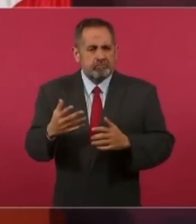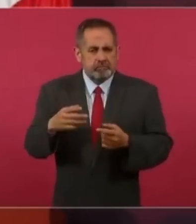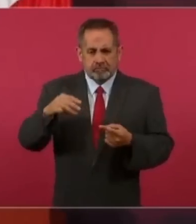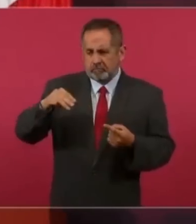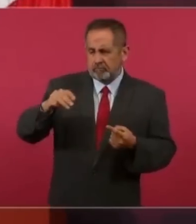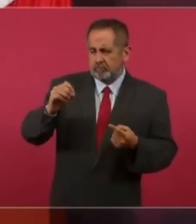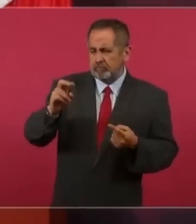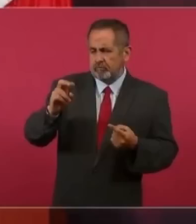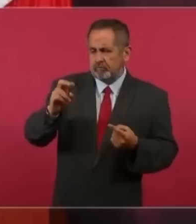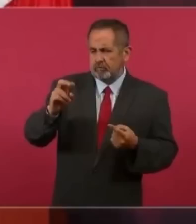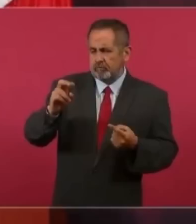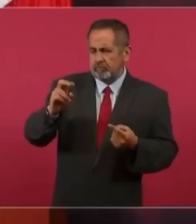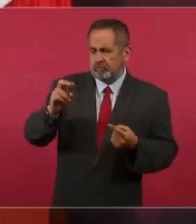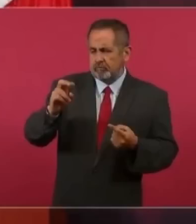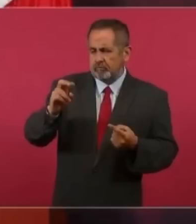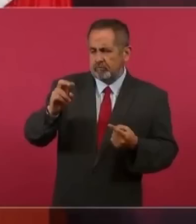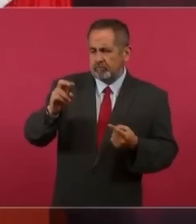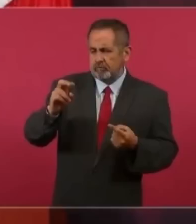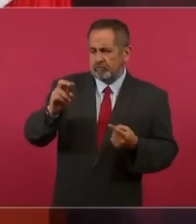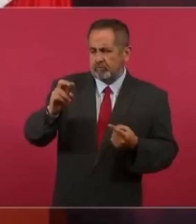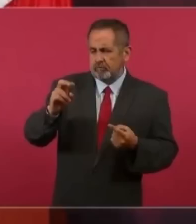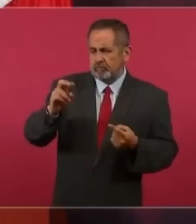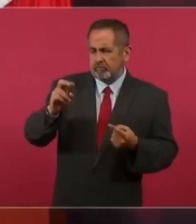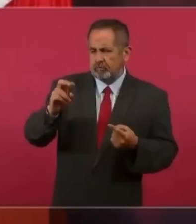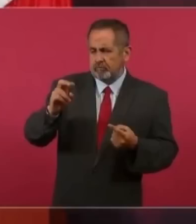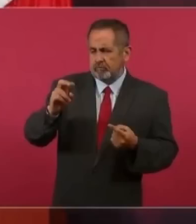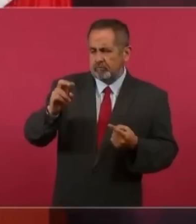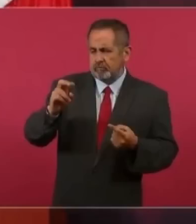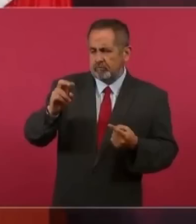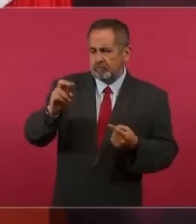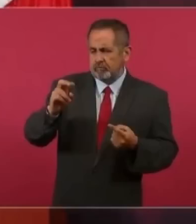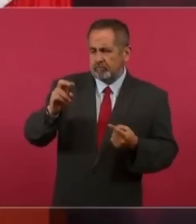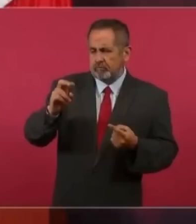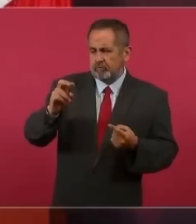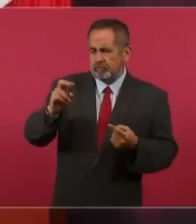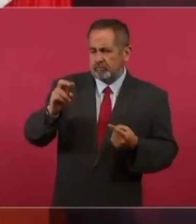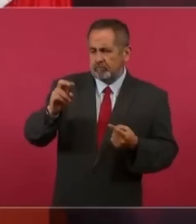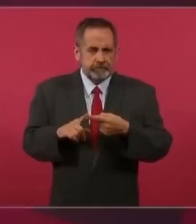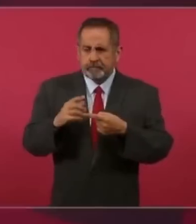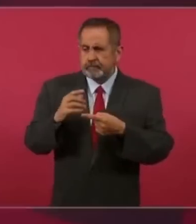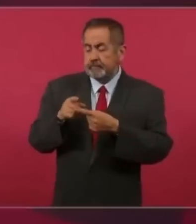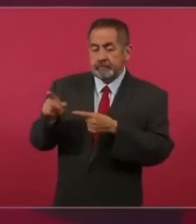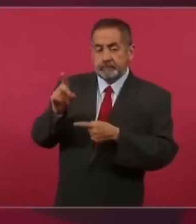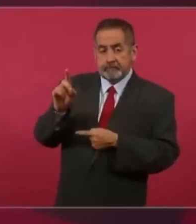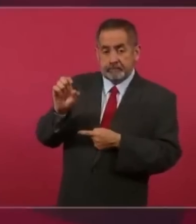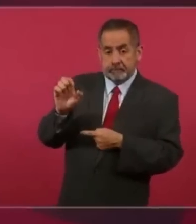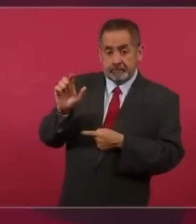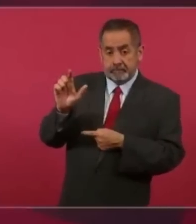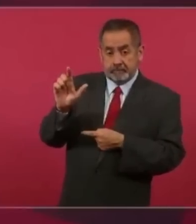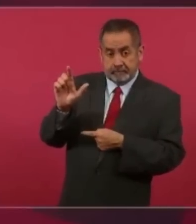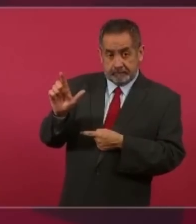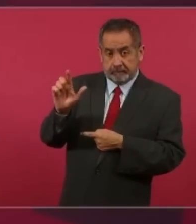Morena tiene, con el triunfo de la maestra Delfina,